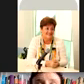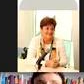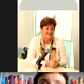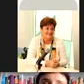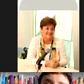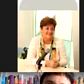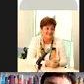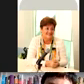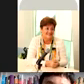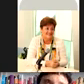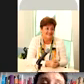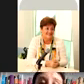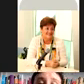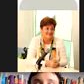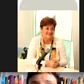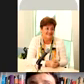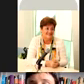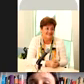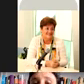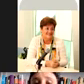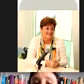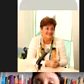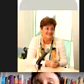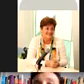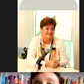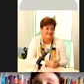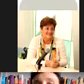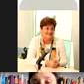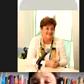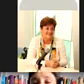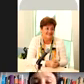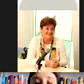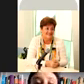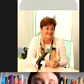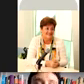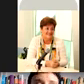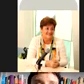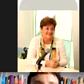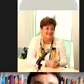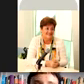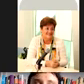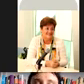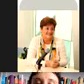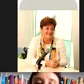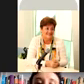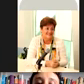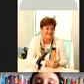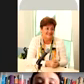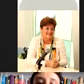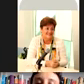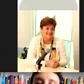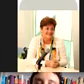personas con discapacidad. Ni seres especiales, ni atrasadas, ni personas con capacidades